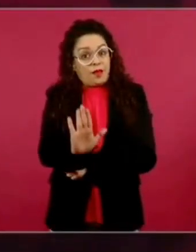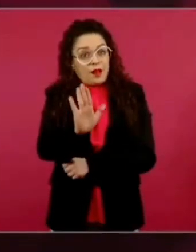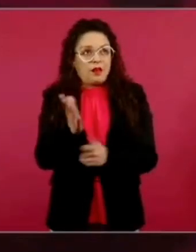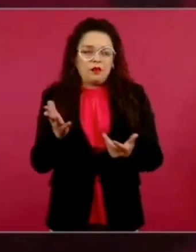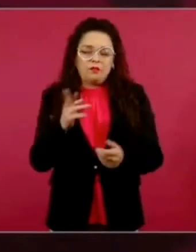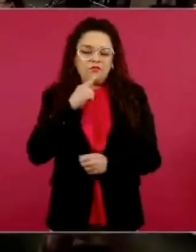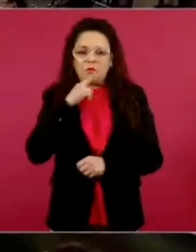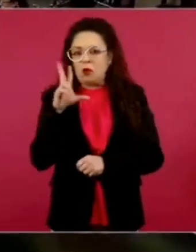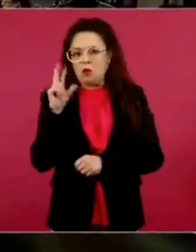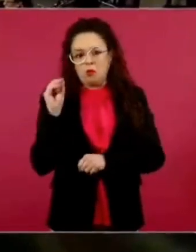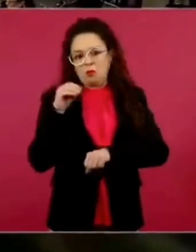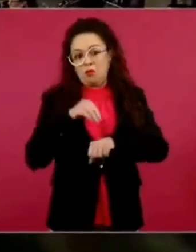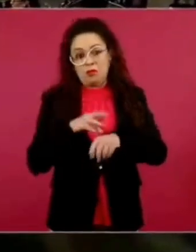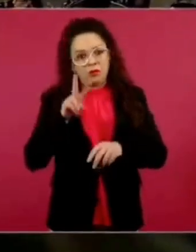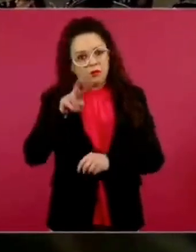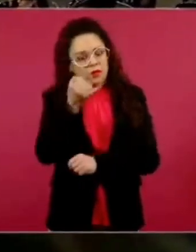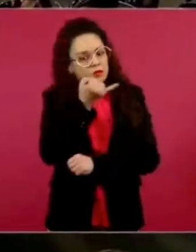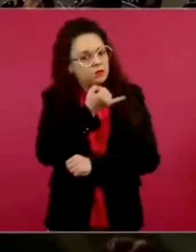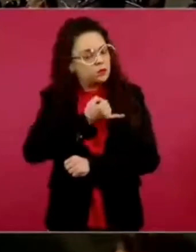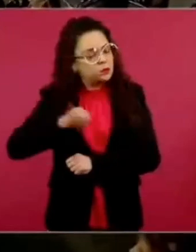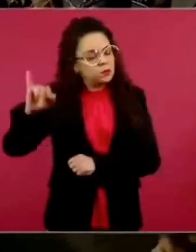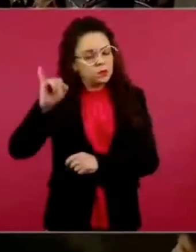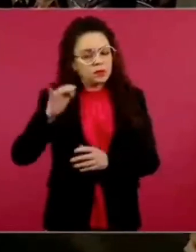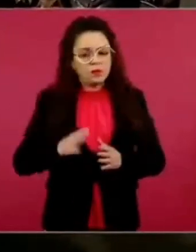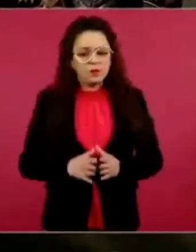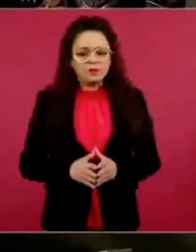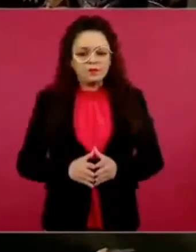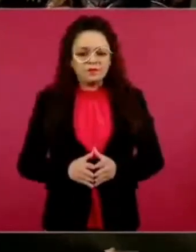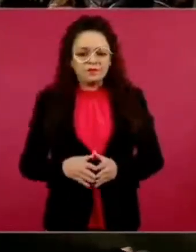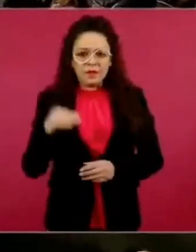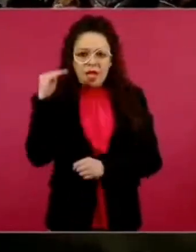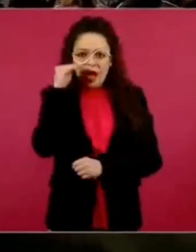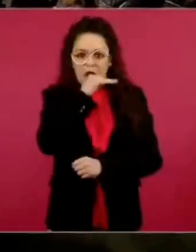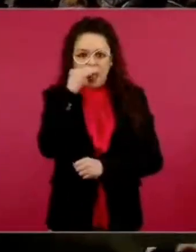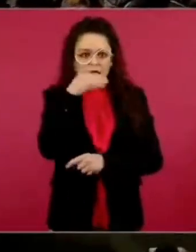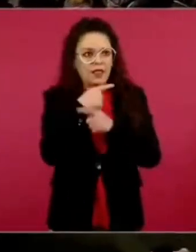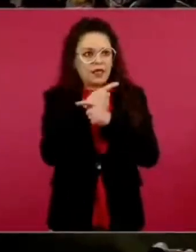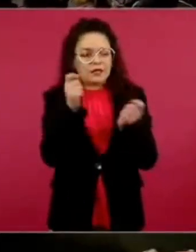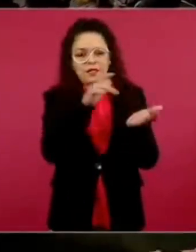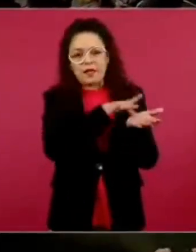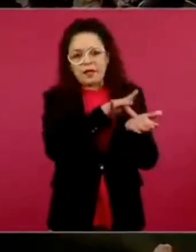sí, ya es el colmo. Publicidad gratis.